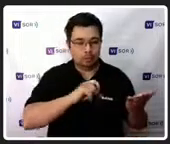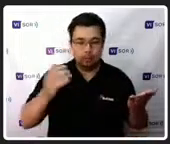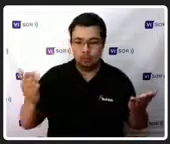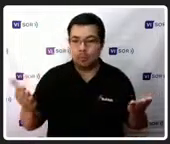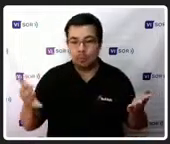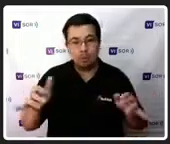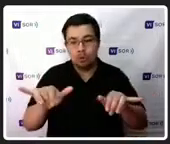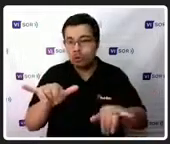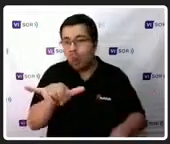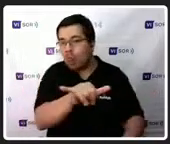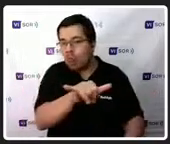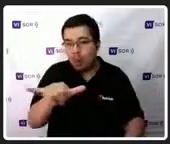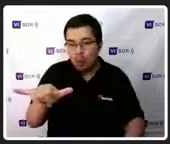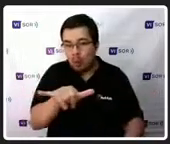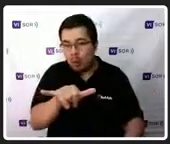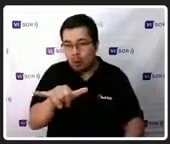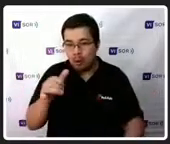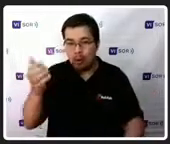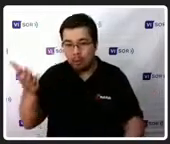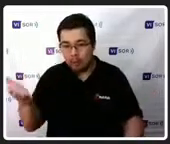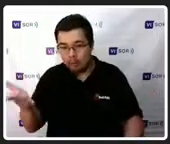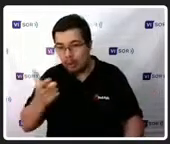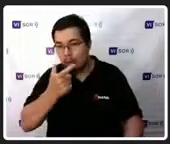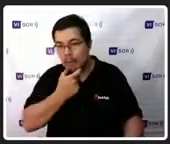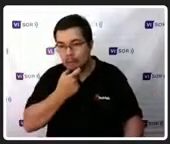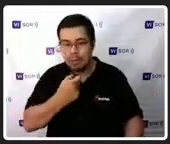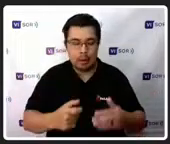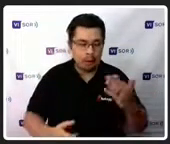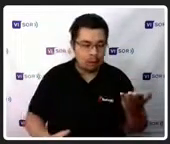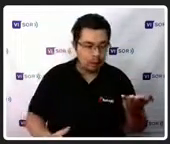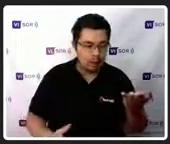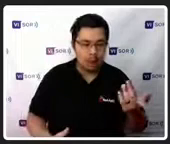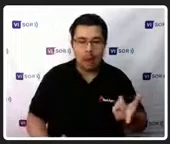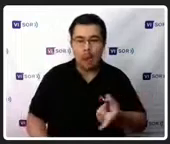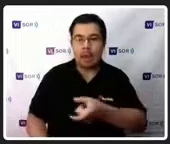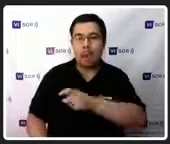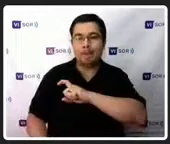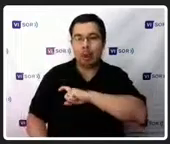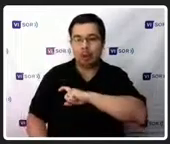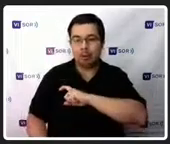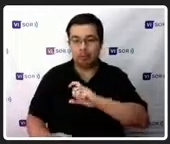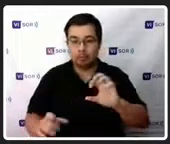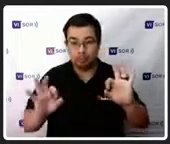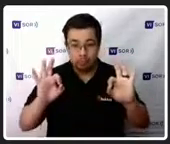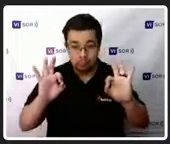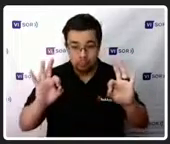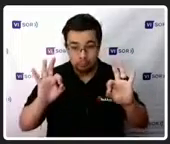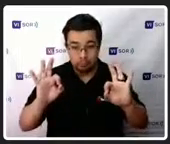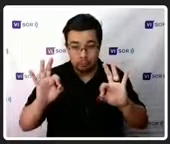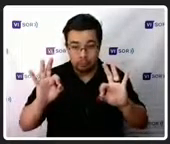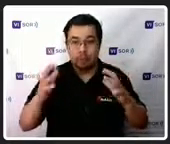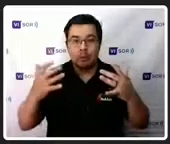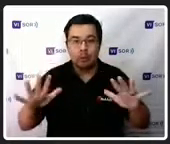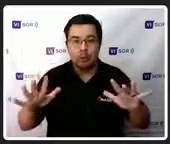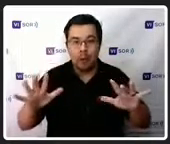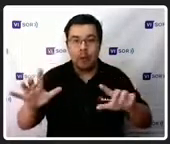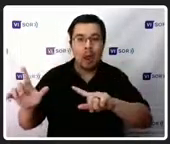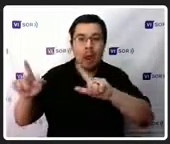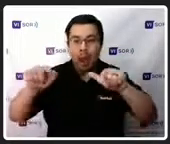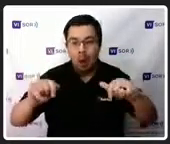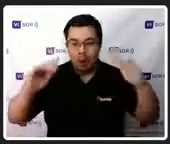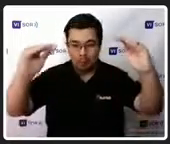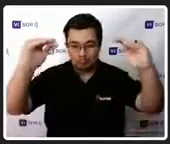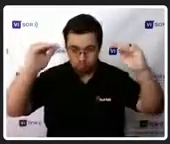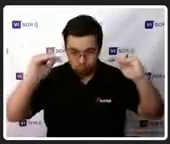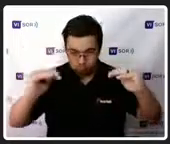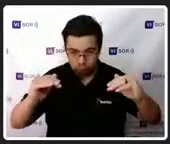en idioma inglés. Ahora vamos a pasar a la segunda parte de la malla. ¿Se acuerdan que dividimos la malla en dos? Vamos a pasar a la parte